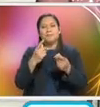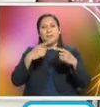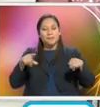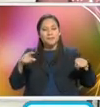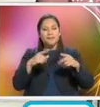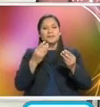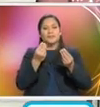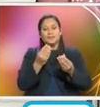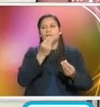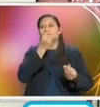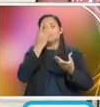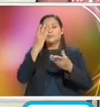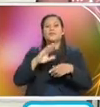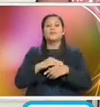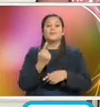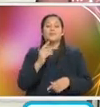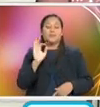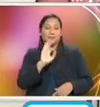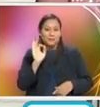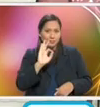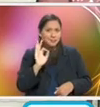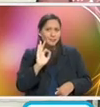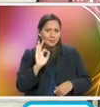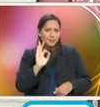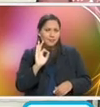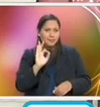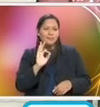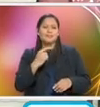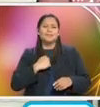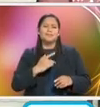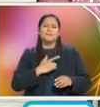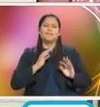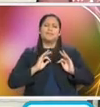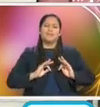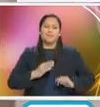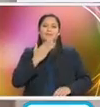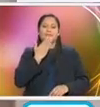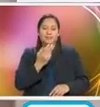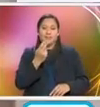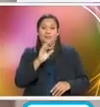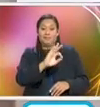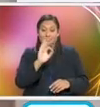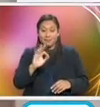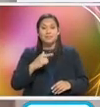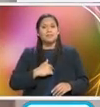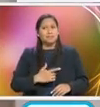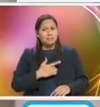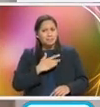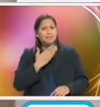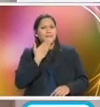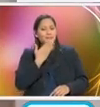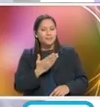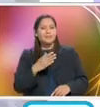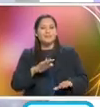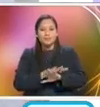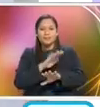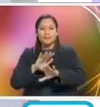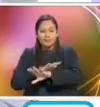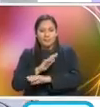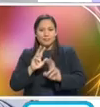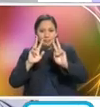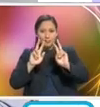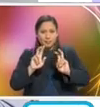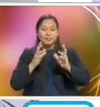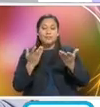melodías y muchísimos poemas, quizá porque es cuando uno se le está pasando bien, ¿no? Exacto, es una época en la que uno se la pasa bien y Exacto. bueno, va cambiando el